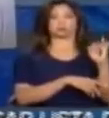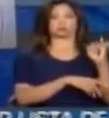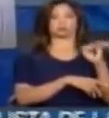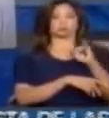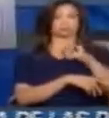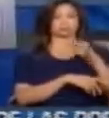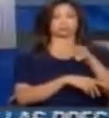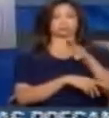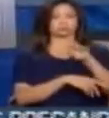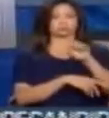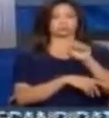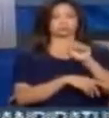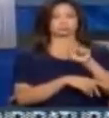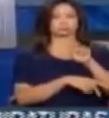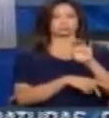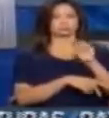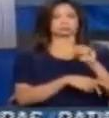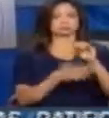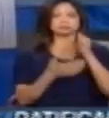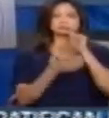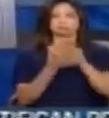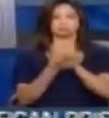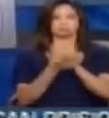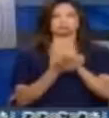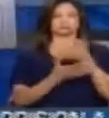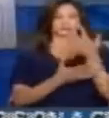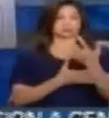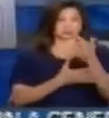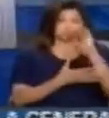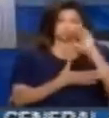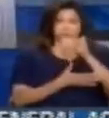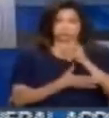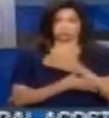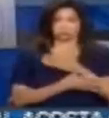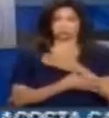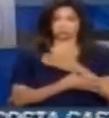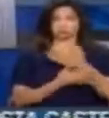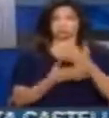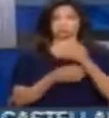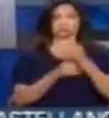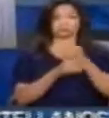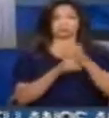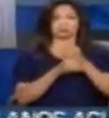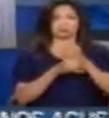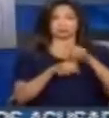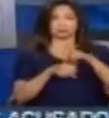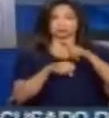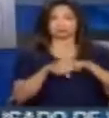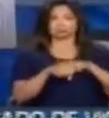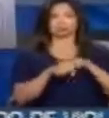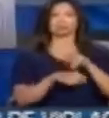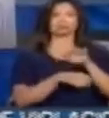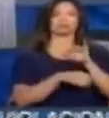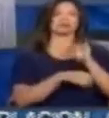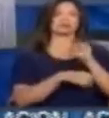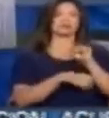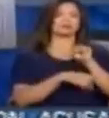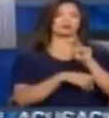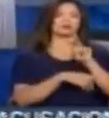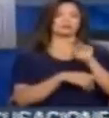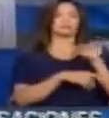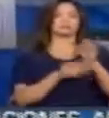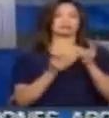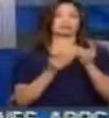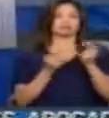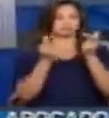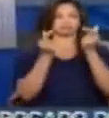Juan Rosario Mejía Víctor, junto a su esposa y sus 5 hijos menores de edad. El Instituto Nacional de la Vivienda inició la construcción a vapor